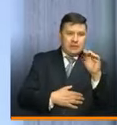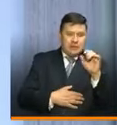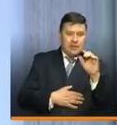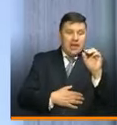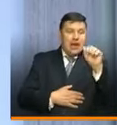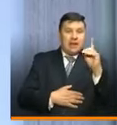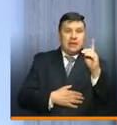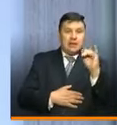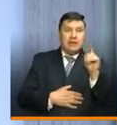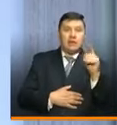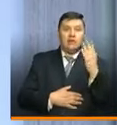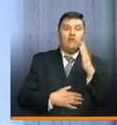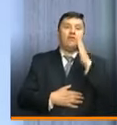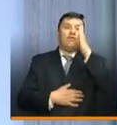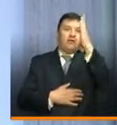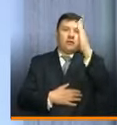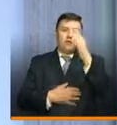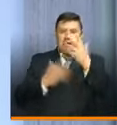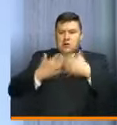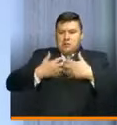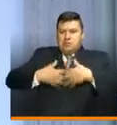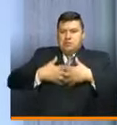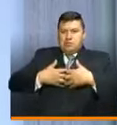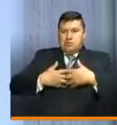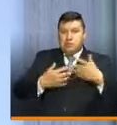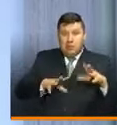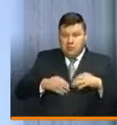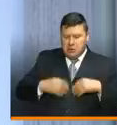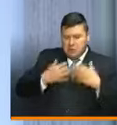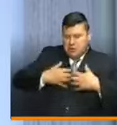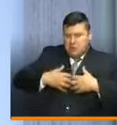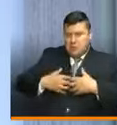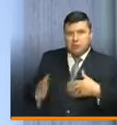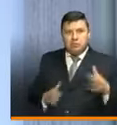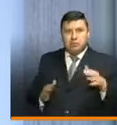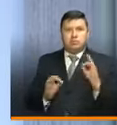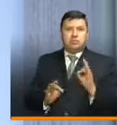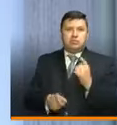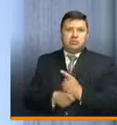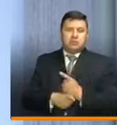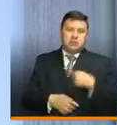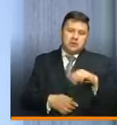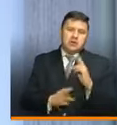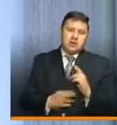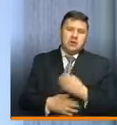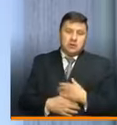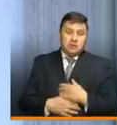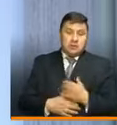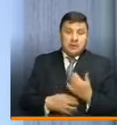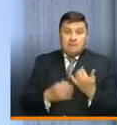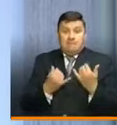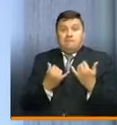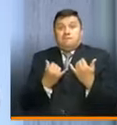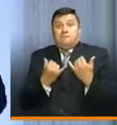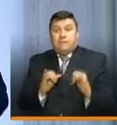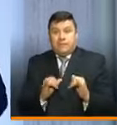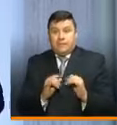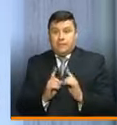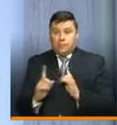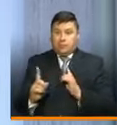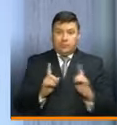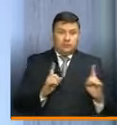del futuro, nos va a permitir una producción en serie que nos permita entonces, cuando termine este